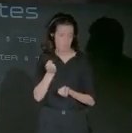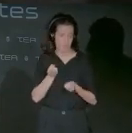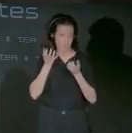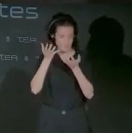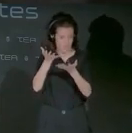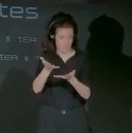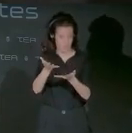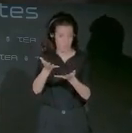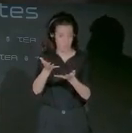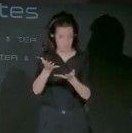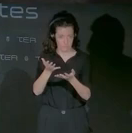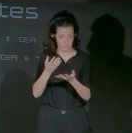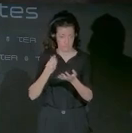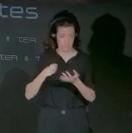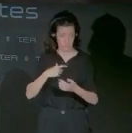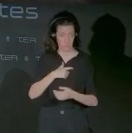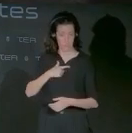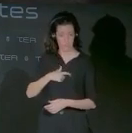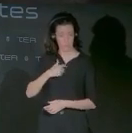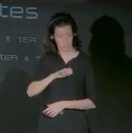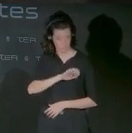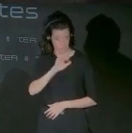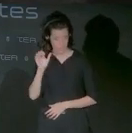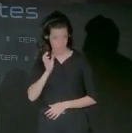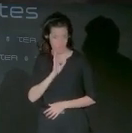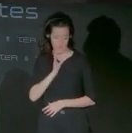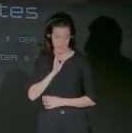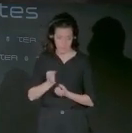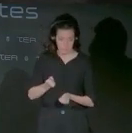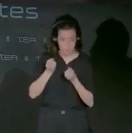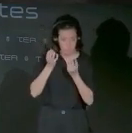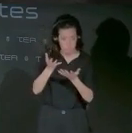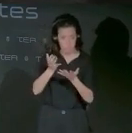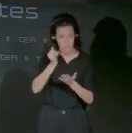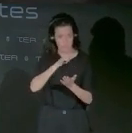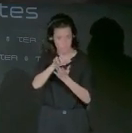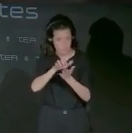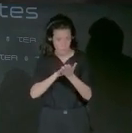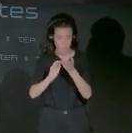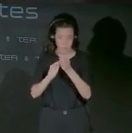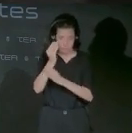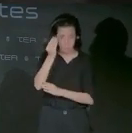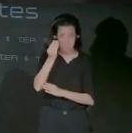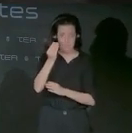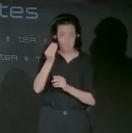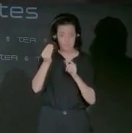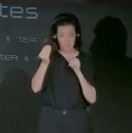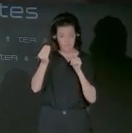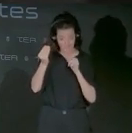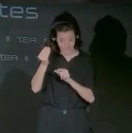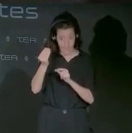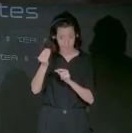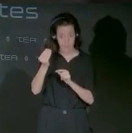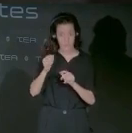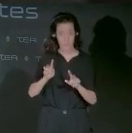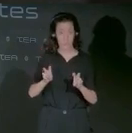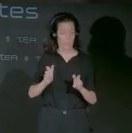sacado la Comisión Europea, realmente son las bases a partir de lo que ya hay